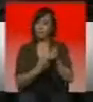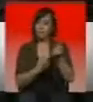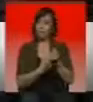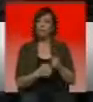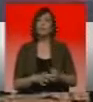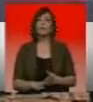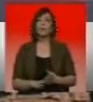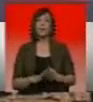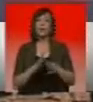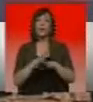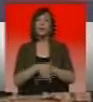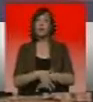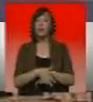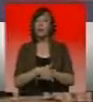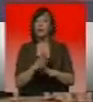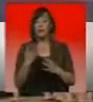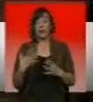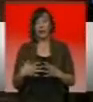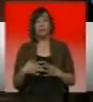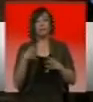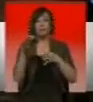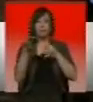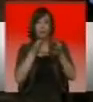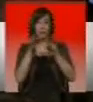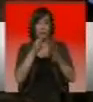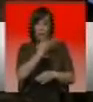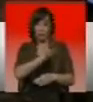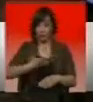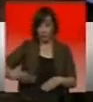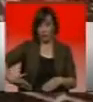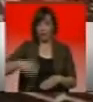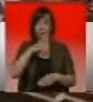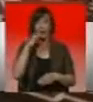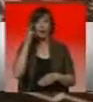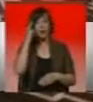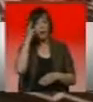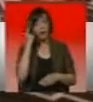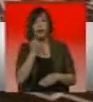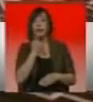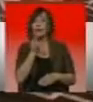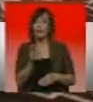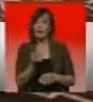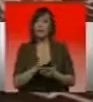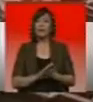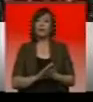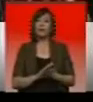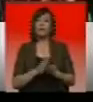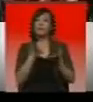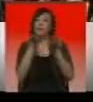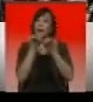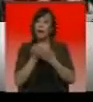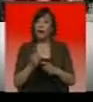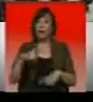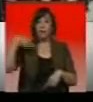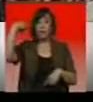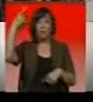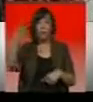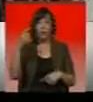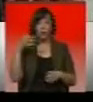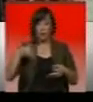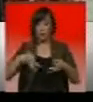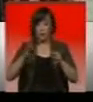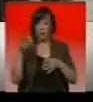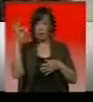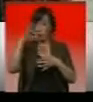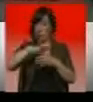luego de que el presidente Correa anunció el envío de una pregunta para que la ciudadanía se pronuncie si para las elecciones del 2017